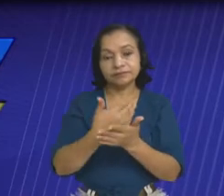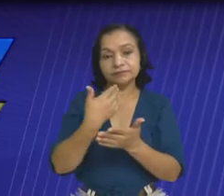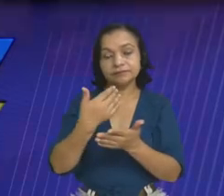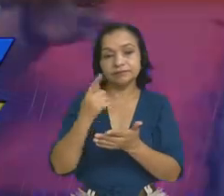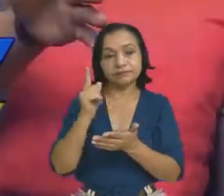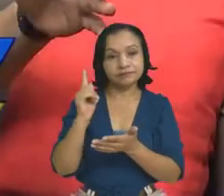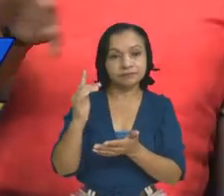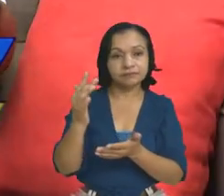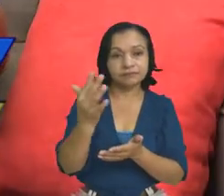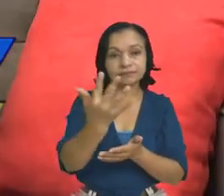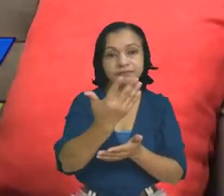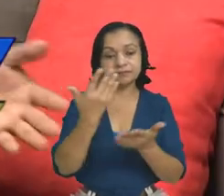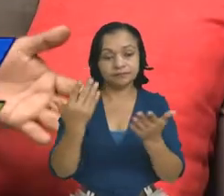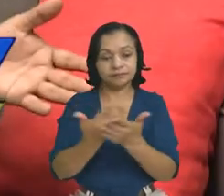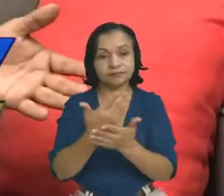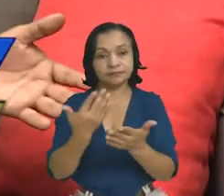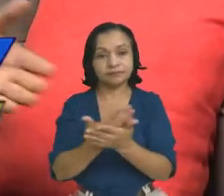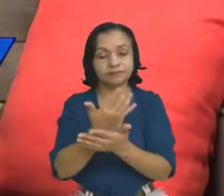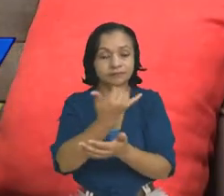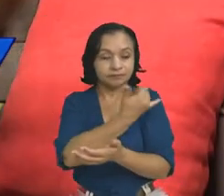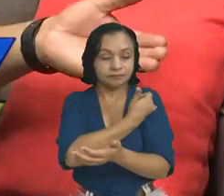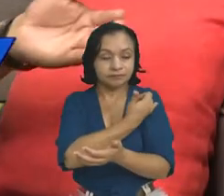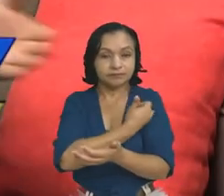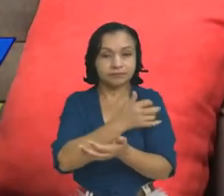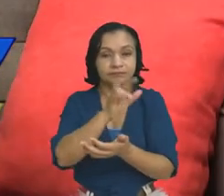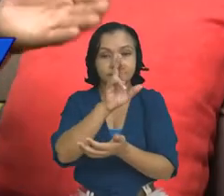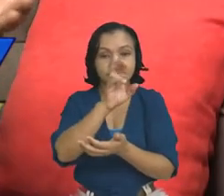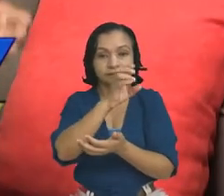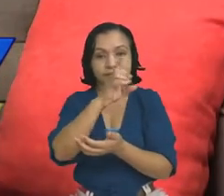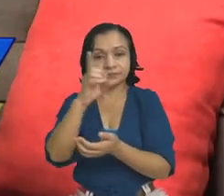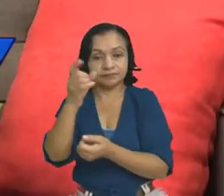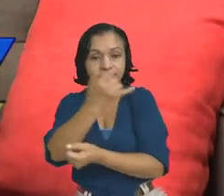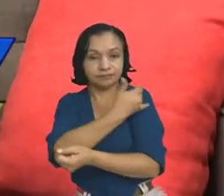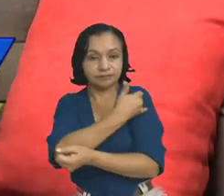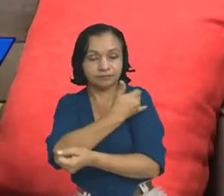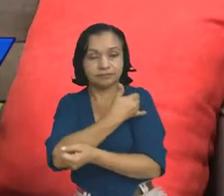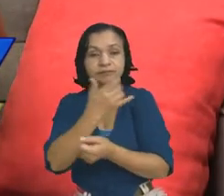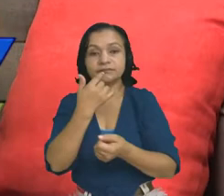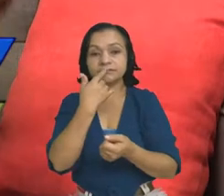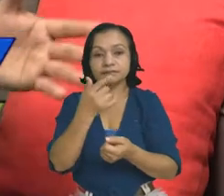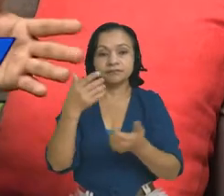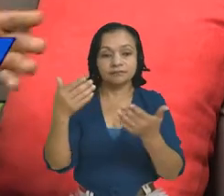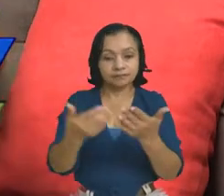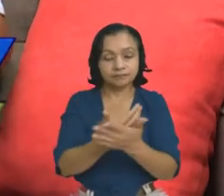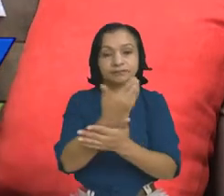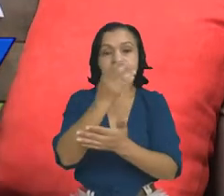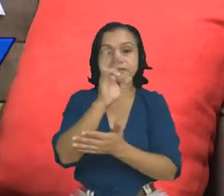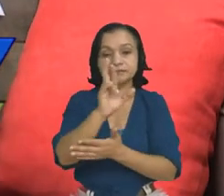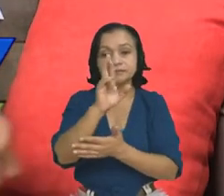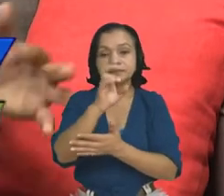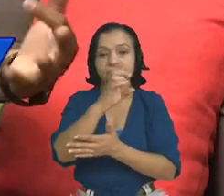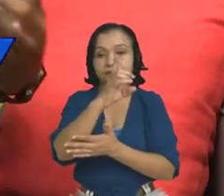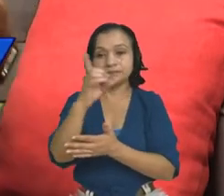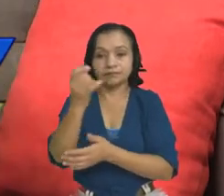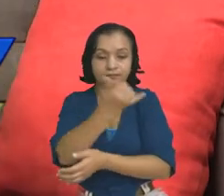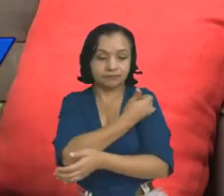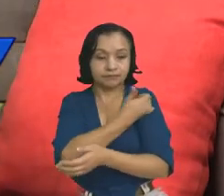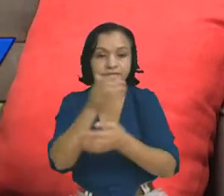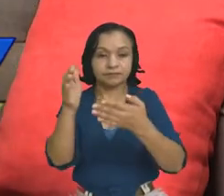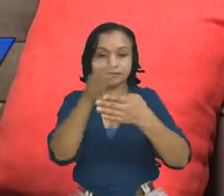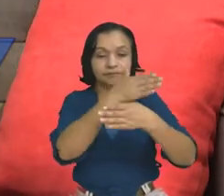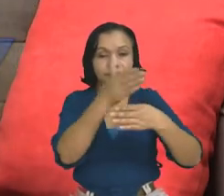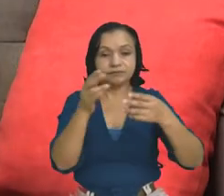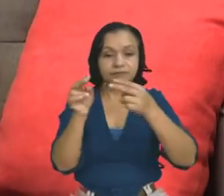todo esta nueva red hospitalaria, bueno, creo que los términos correctos hay que usarlos, nueva red hospitalaria, y cómo se viene a